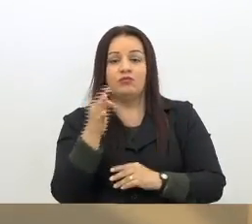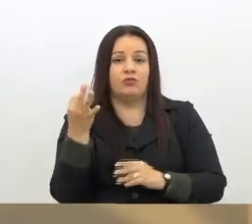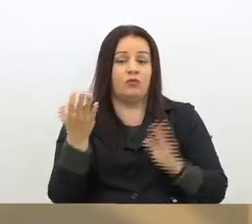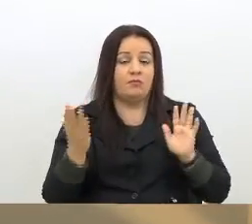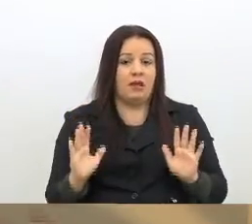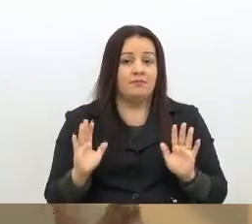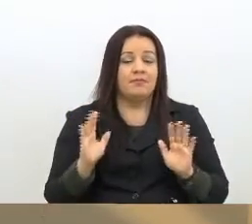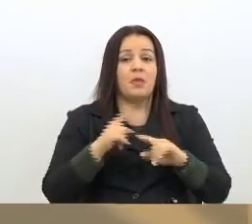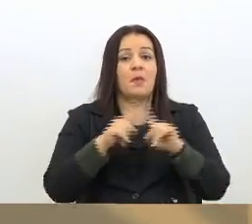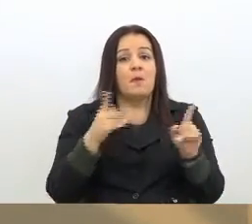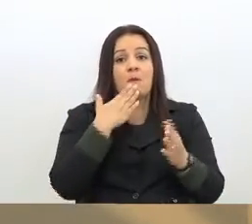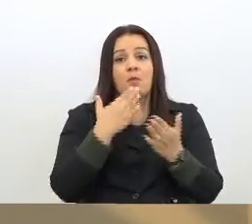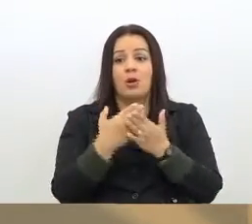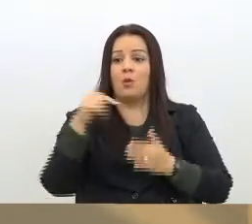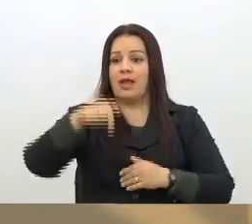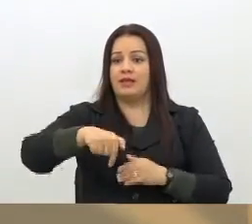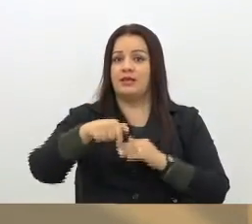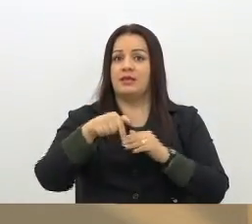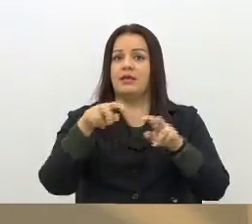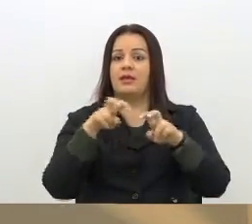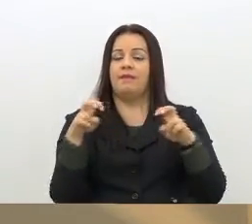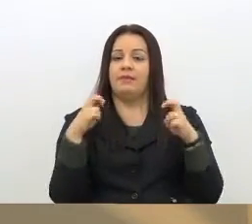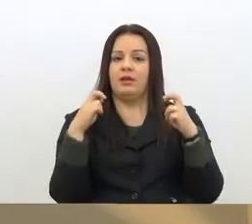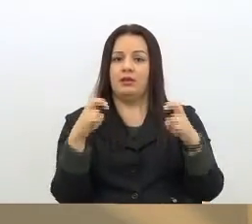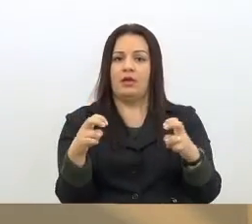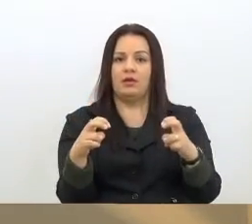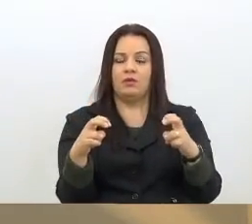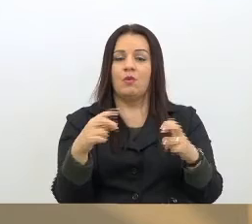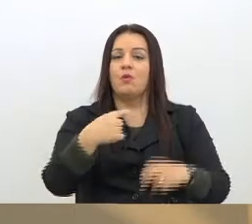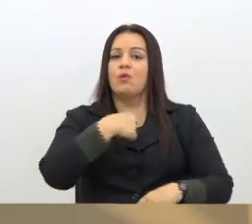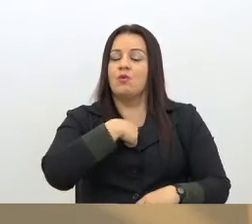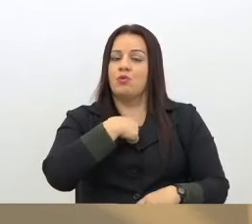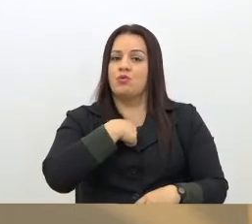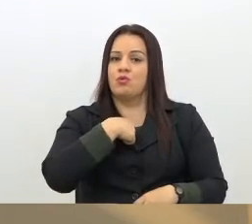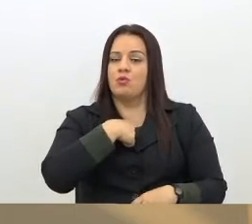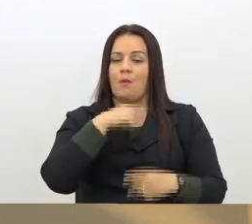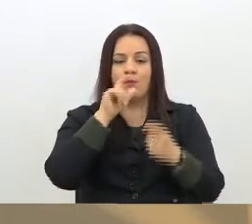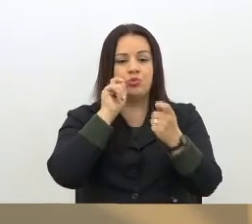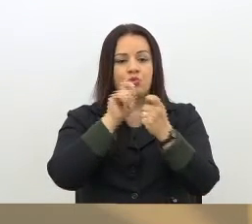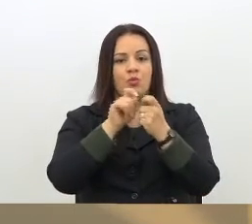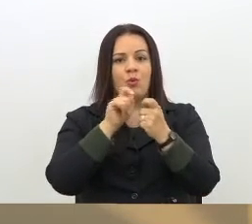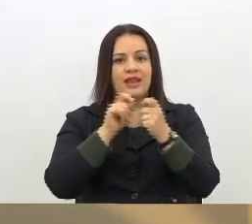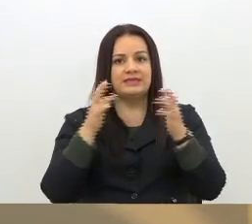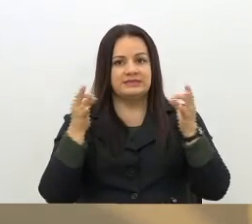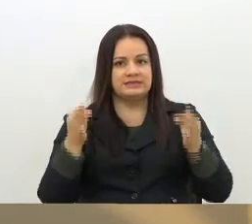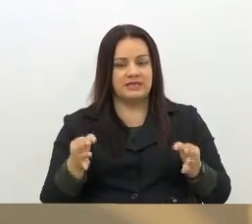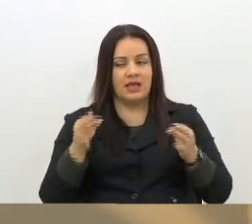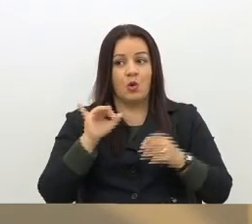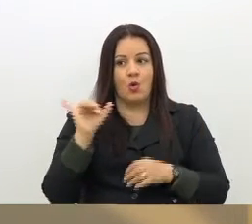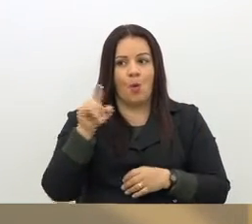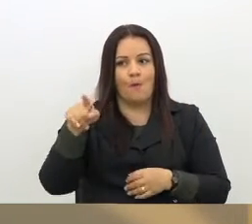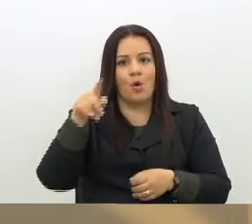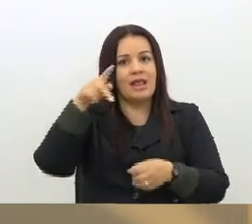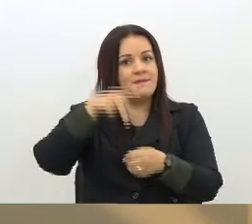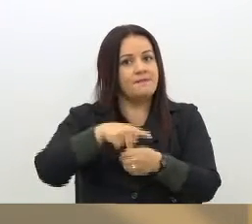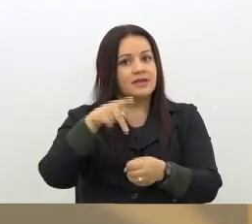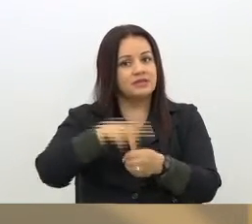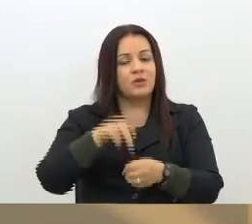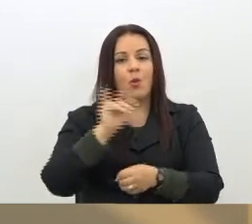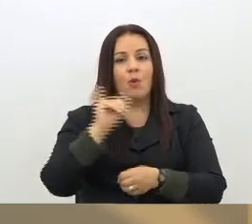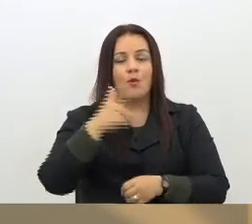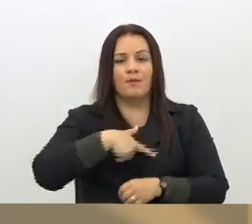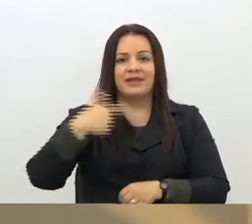Aquí en el plenario, yo le puntualicé cómo él participó como